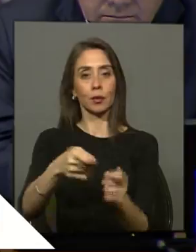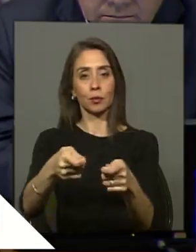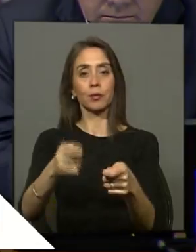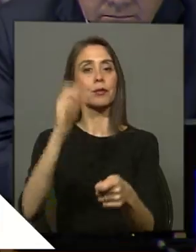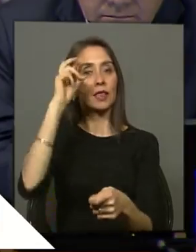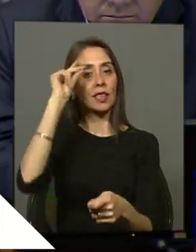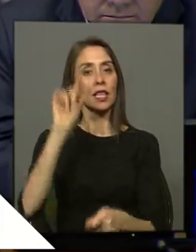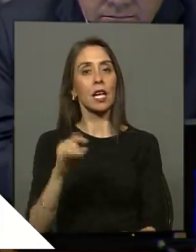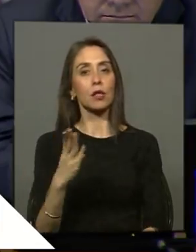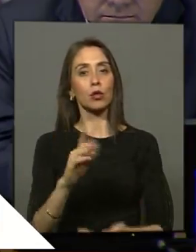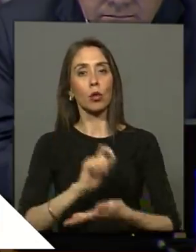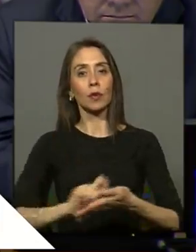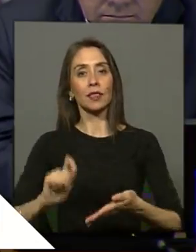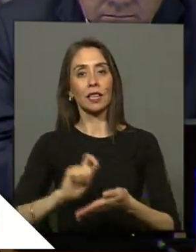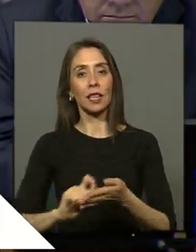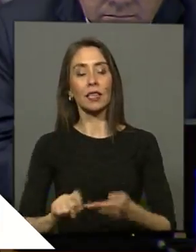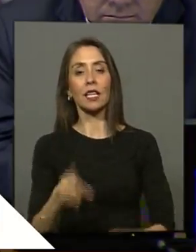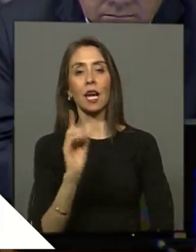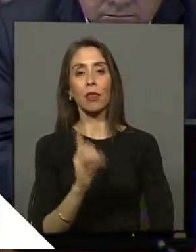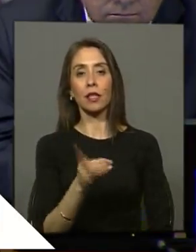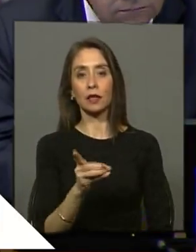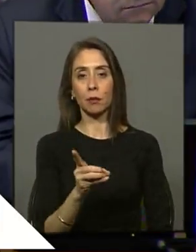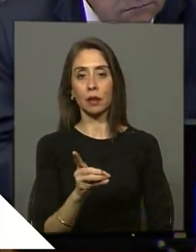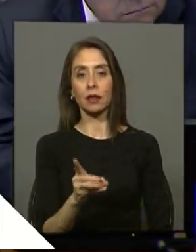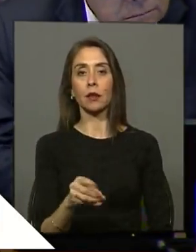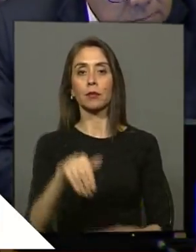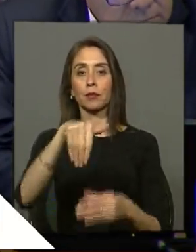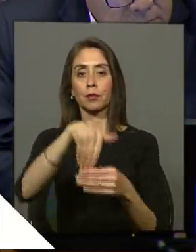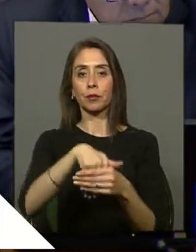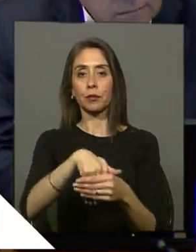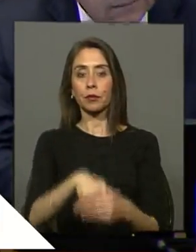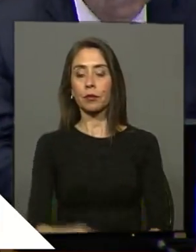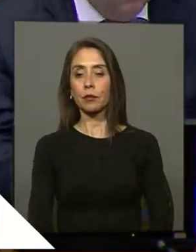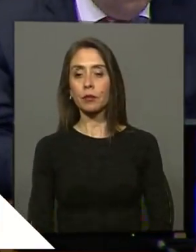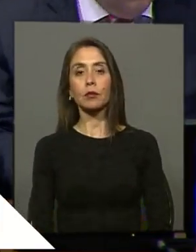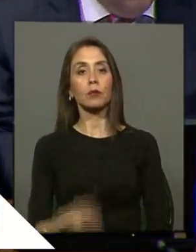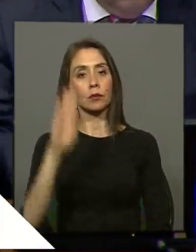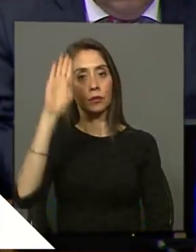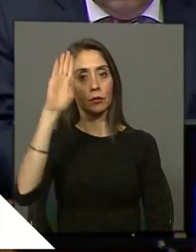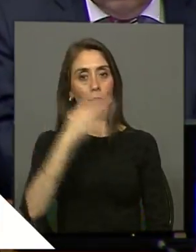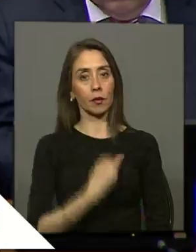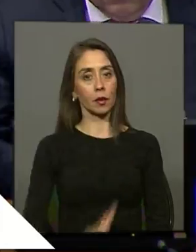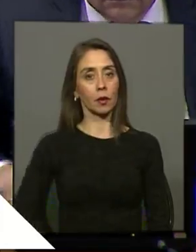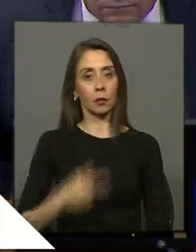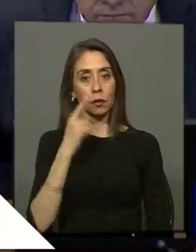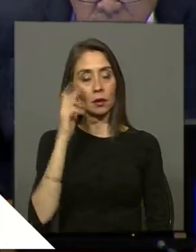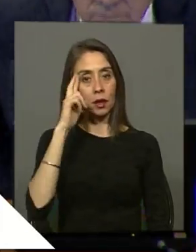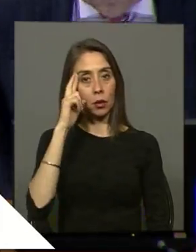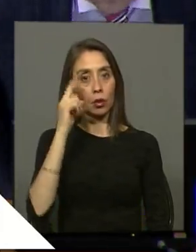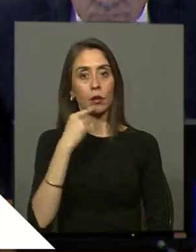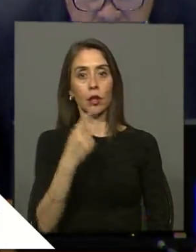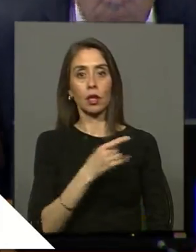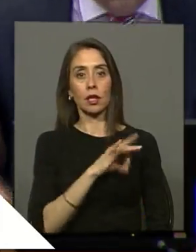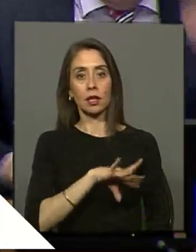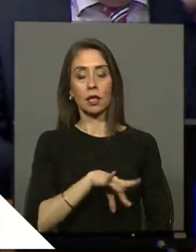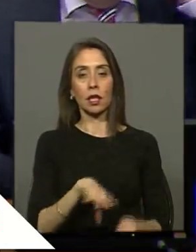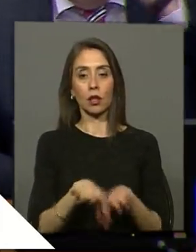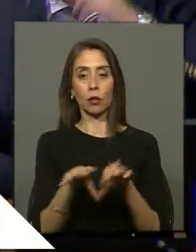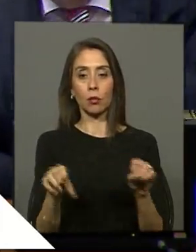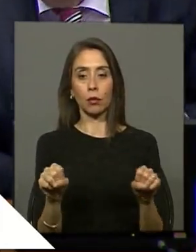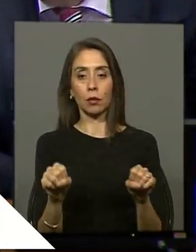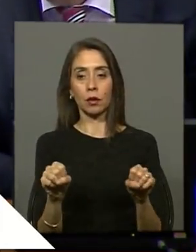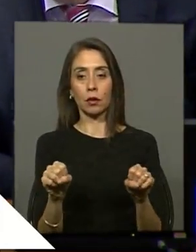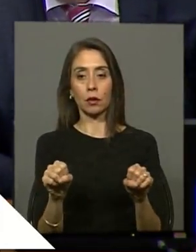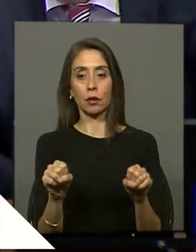crear la subsecretaría de la discapacidad en votación quiero recordar presidente que hay un compromiso de Chile en la